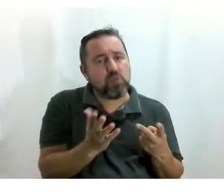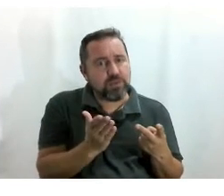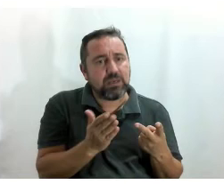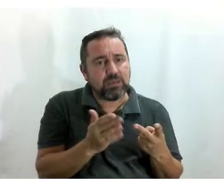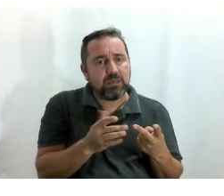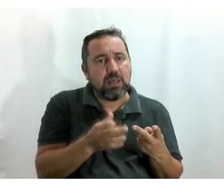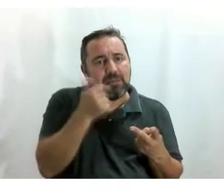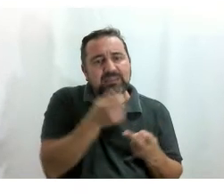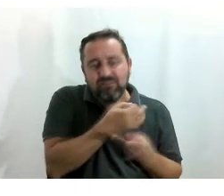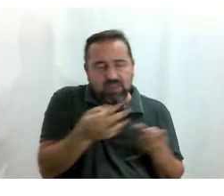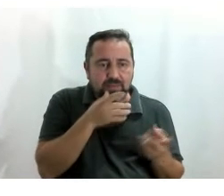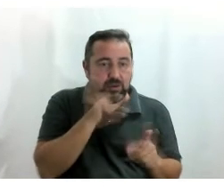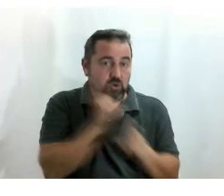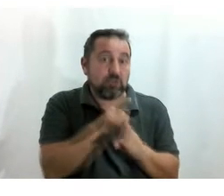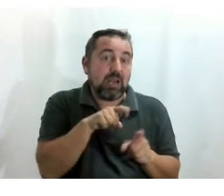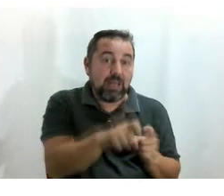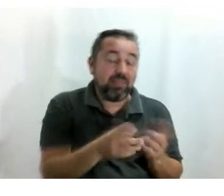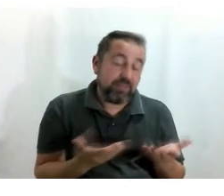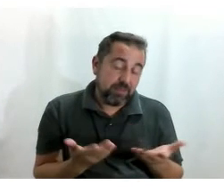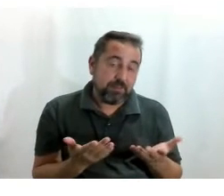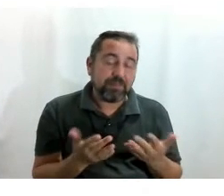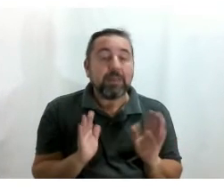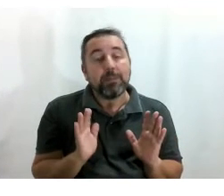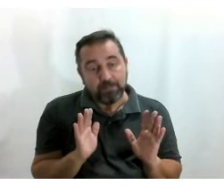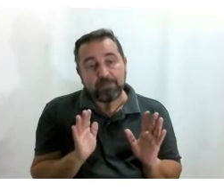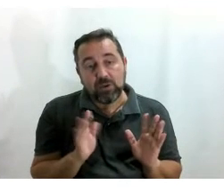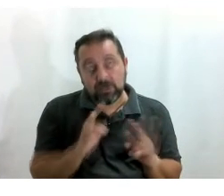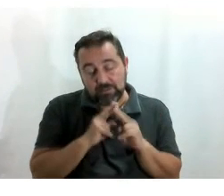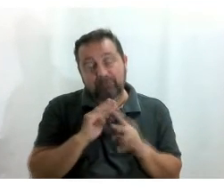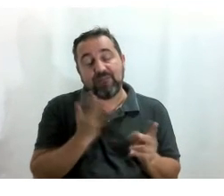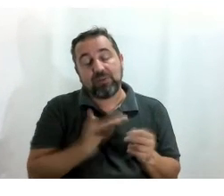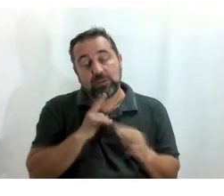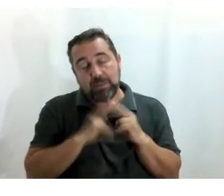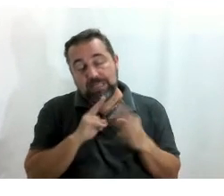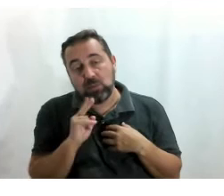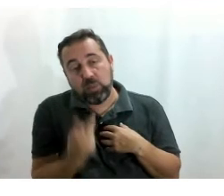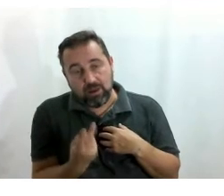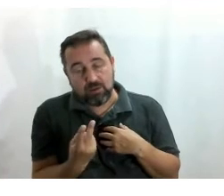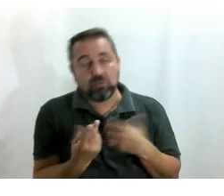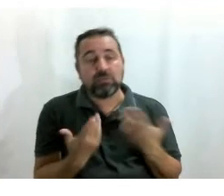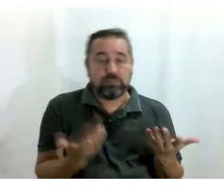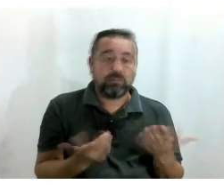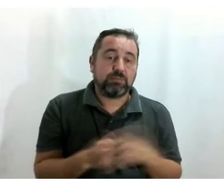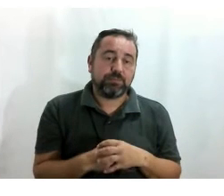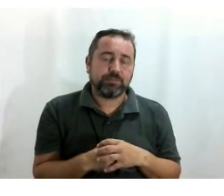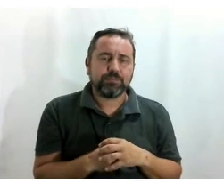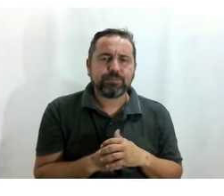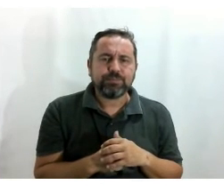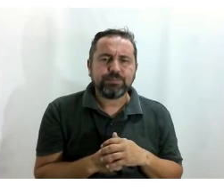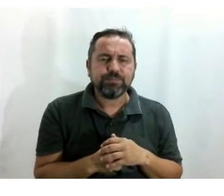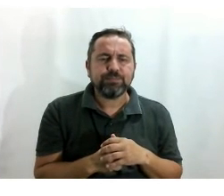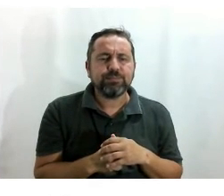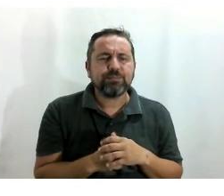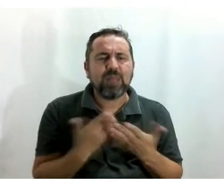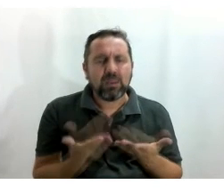fármaco más eficaz para tratar ese cáncer, pero tiene el efecto secundario, que es el que hay que evitar. Sí, aquí en